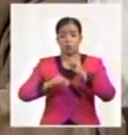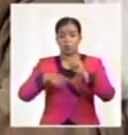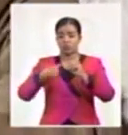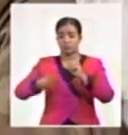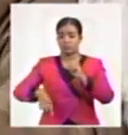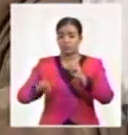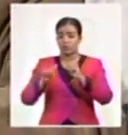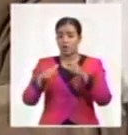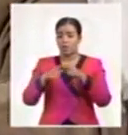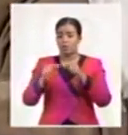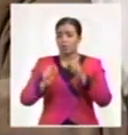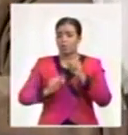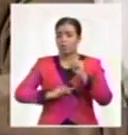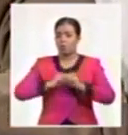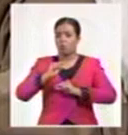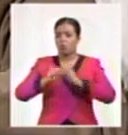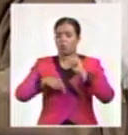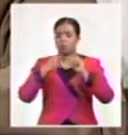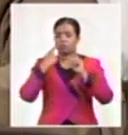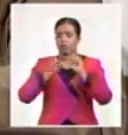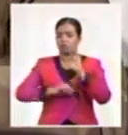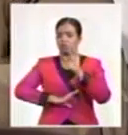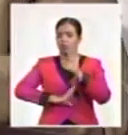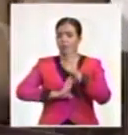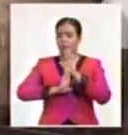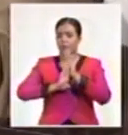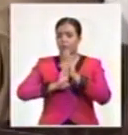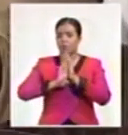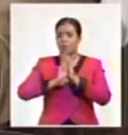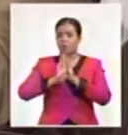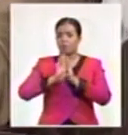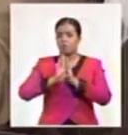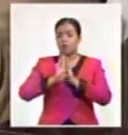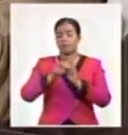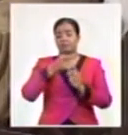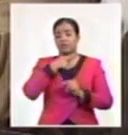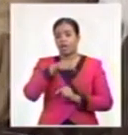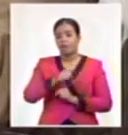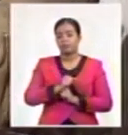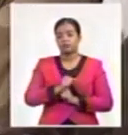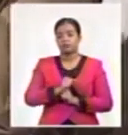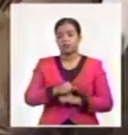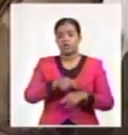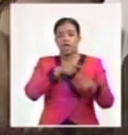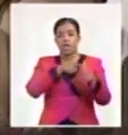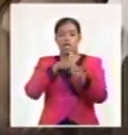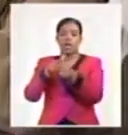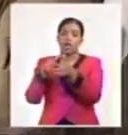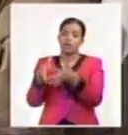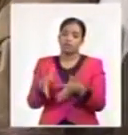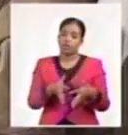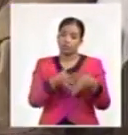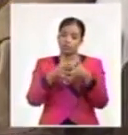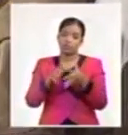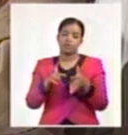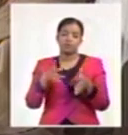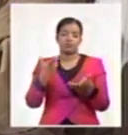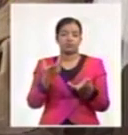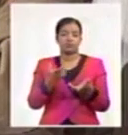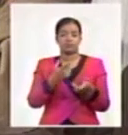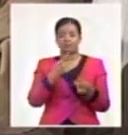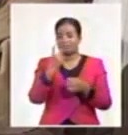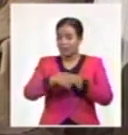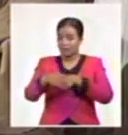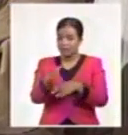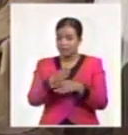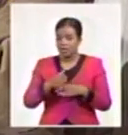central, desde que comenzó el siglo. Ahora, con la guerra de Estados Unidos, por ejemplo, en Irak, en Afganistán, a raíz de la llamada